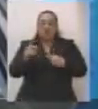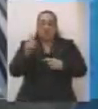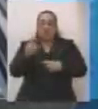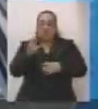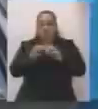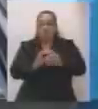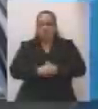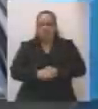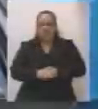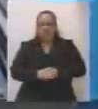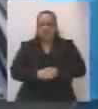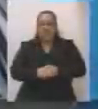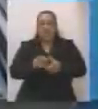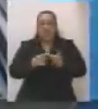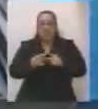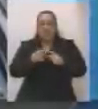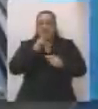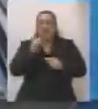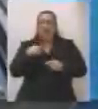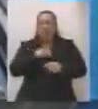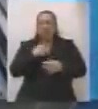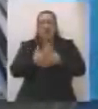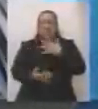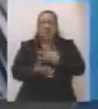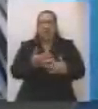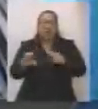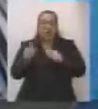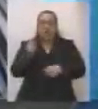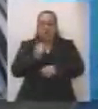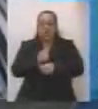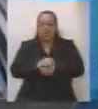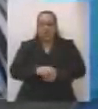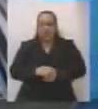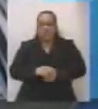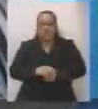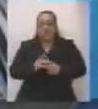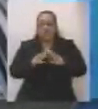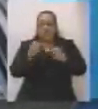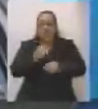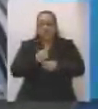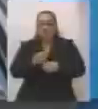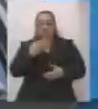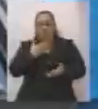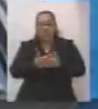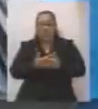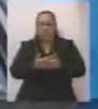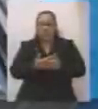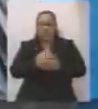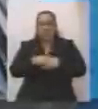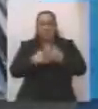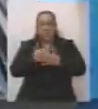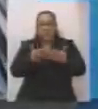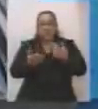su economía. Por lo tanto, está en nuestras manos realizar con éxito esta noble tarea. Muchísimas gracias a